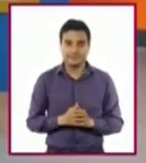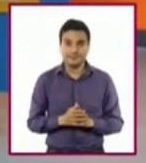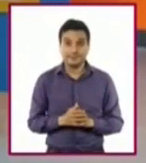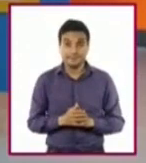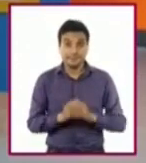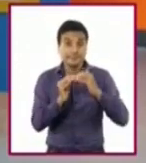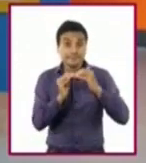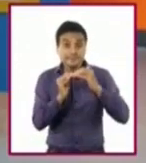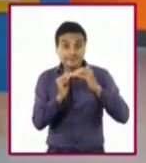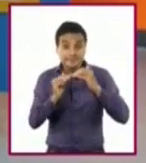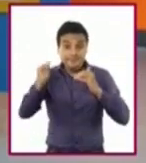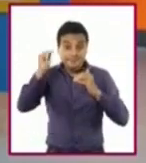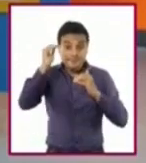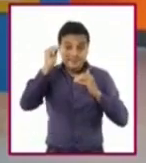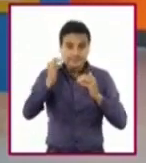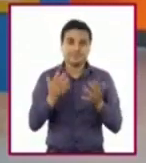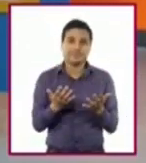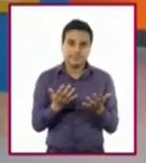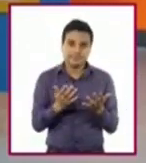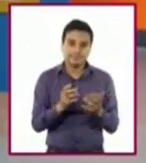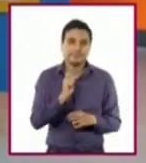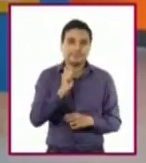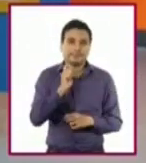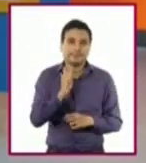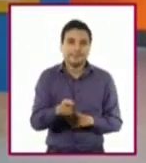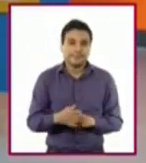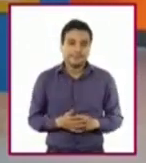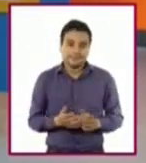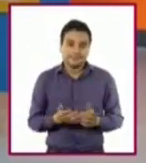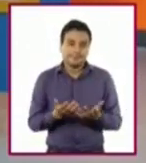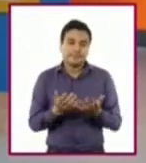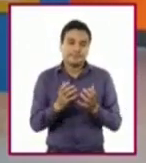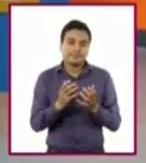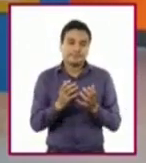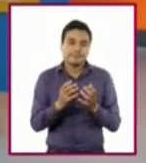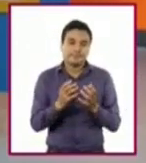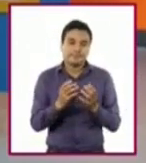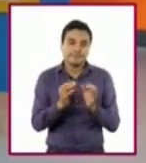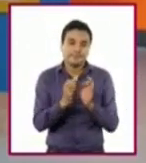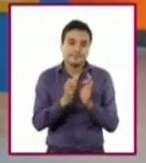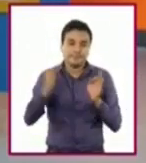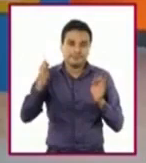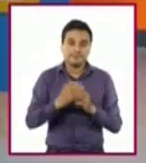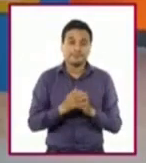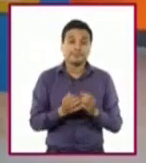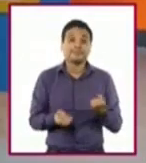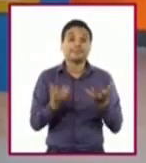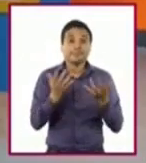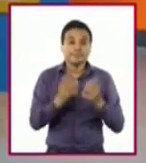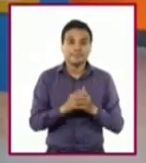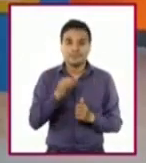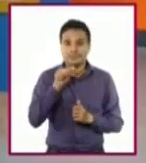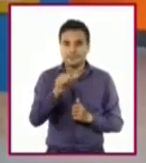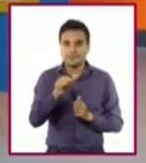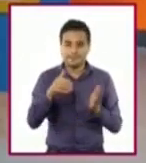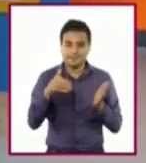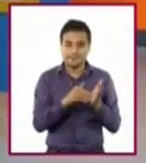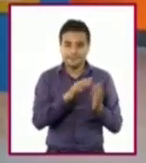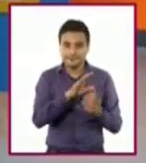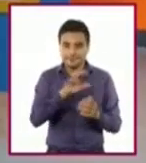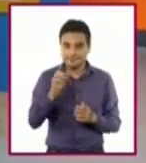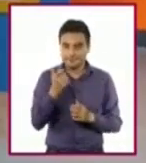rango más dispersos están los datos en este caso el rango resultó ser 16 mil 500 pesos